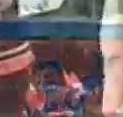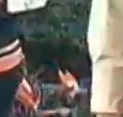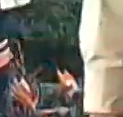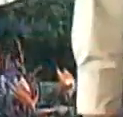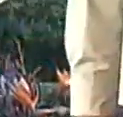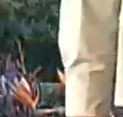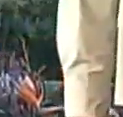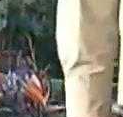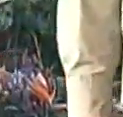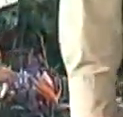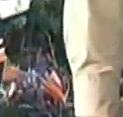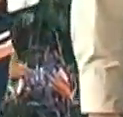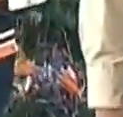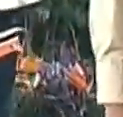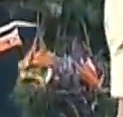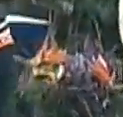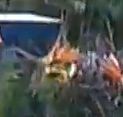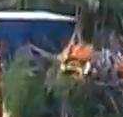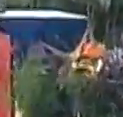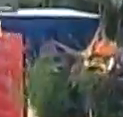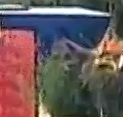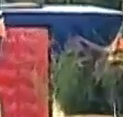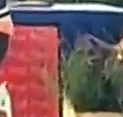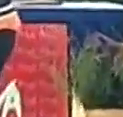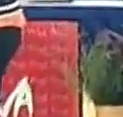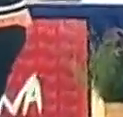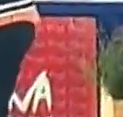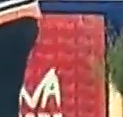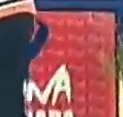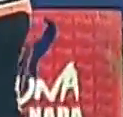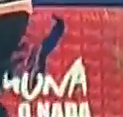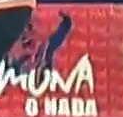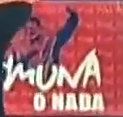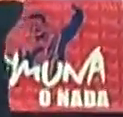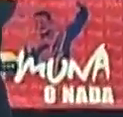cualquier escenario, no somos uno, aquí somos varios,